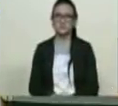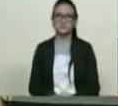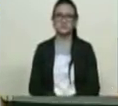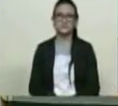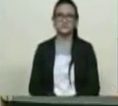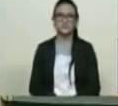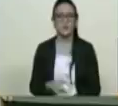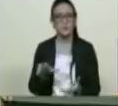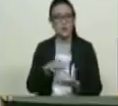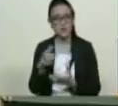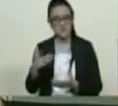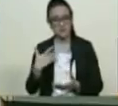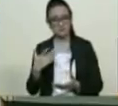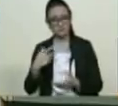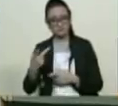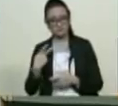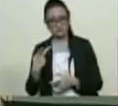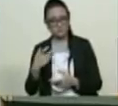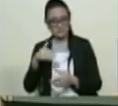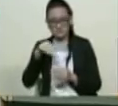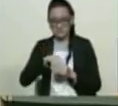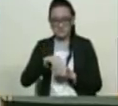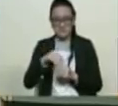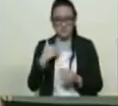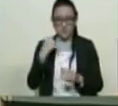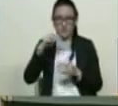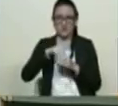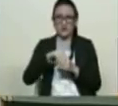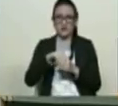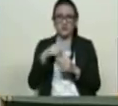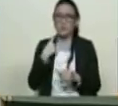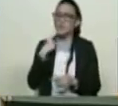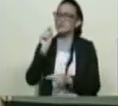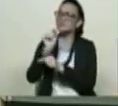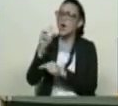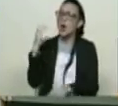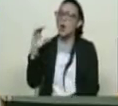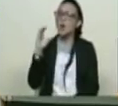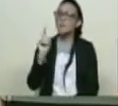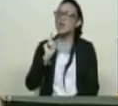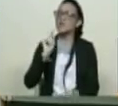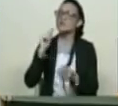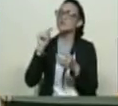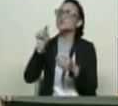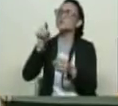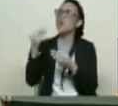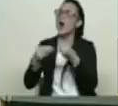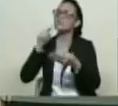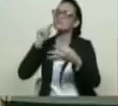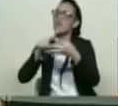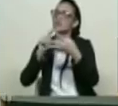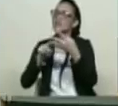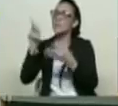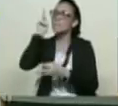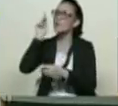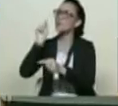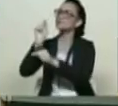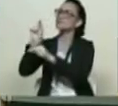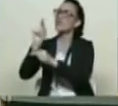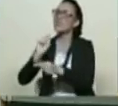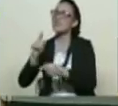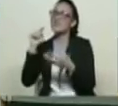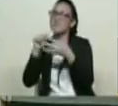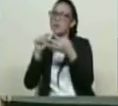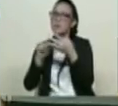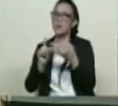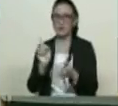Los problemas entre nosotros son entre nosotros. Yo no voy a decirle a Colombia, tiene que hacer esto. Mire, Perú, usted tiene que hacer esto, no.